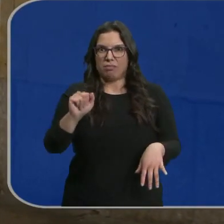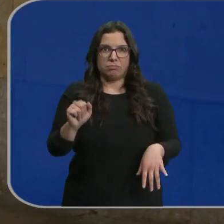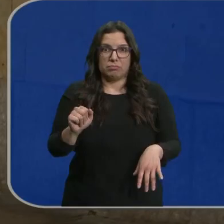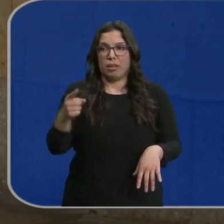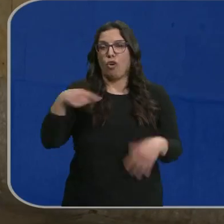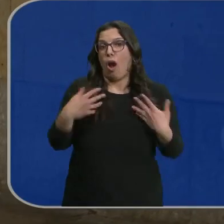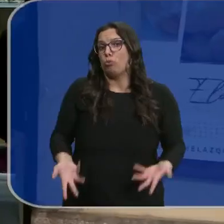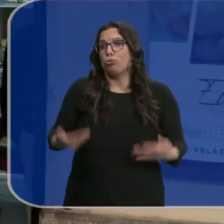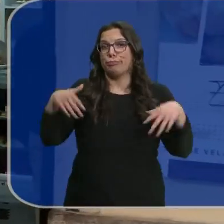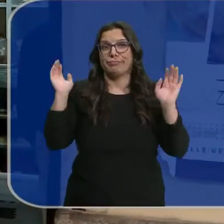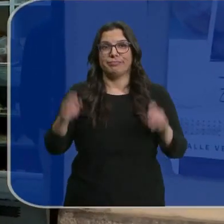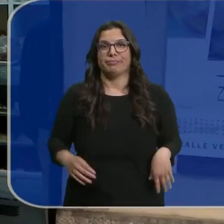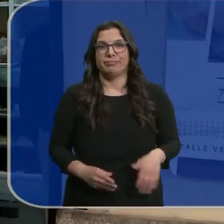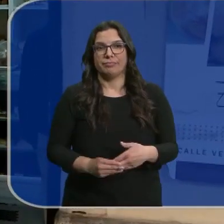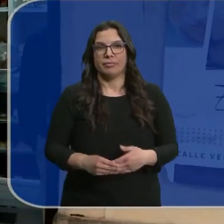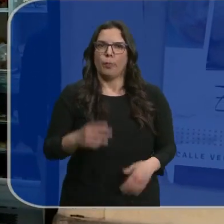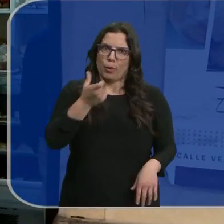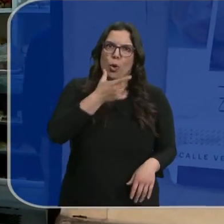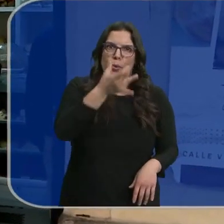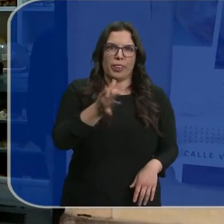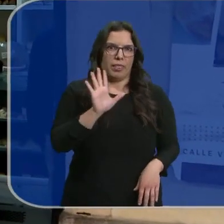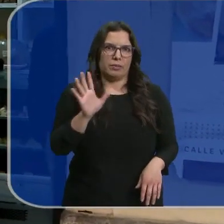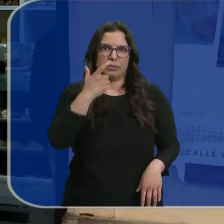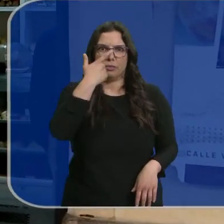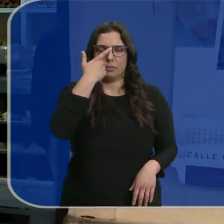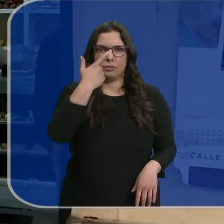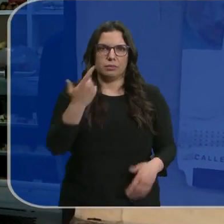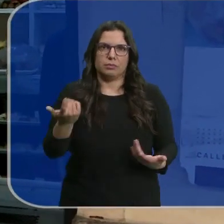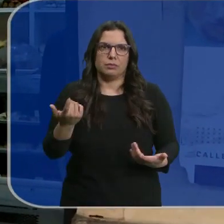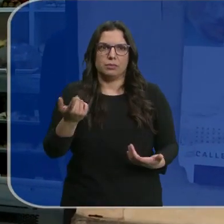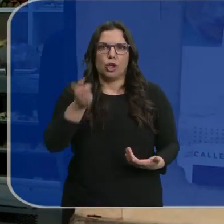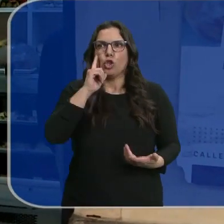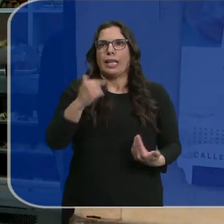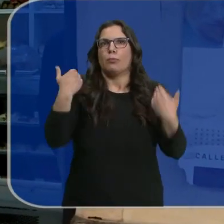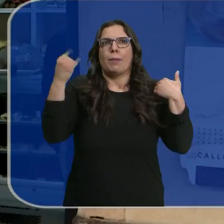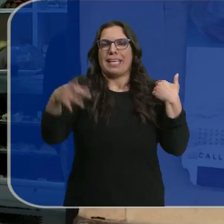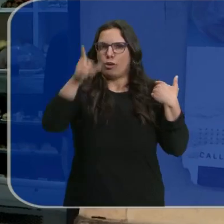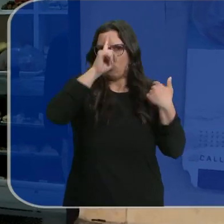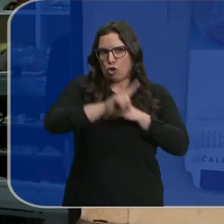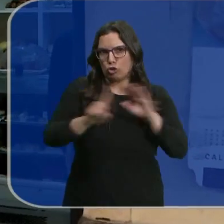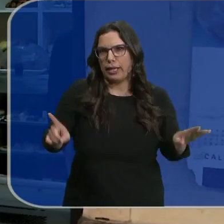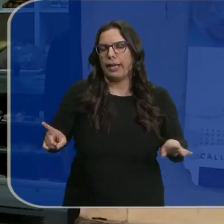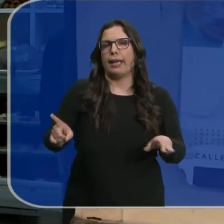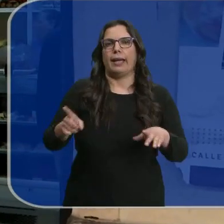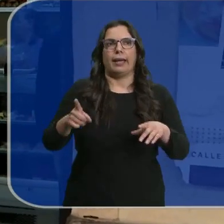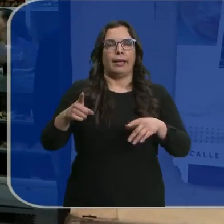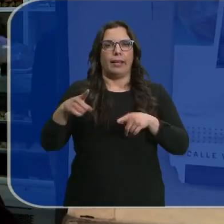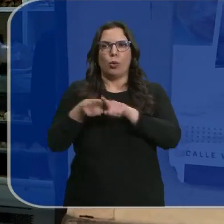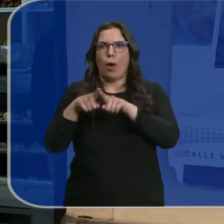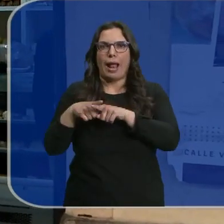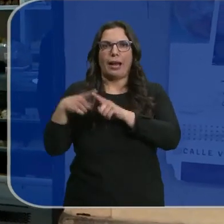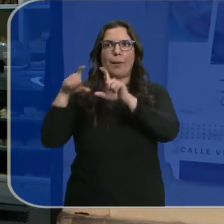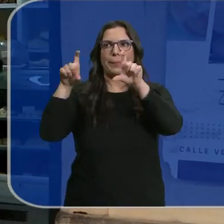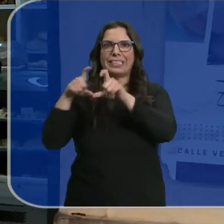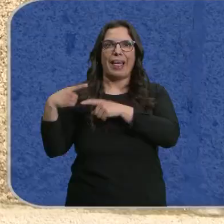se habrán quedado tan a gusto, ¿no? Que es un poco vergonzoso, que no sé de quién dependerá, si será de los distribuidores,